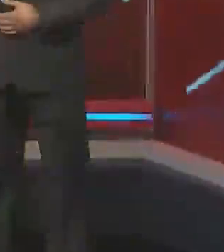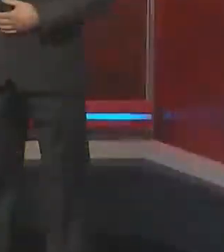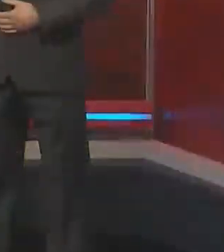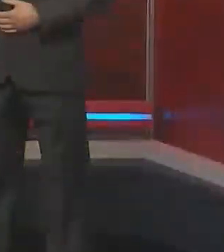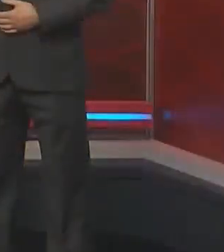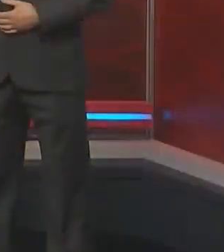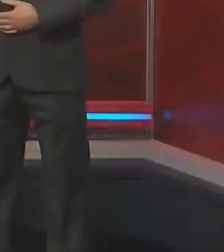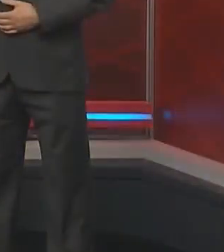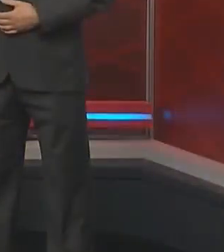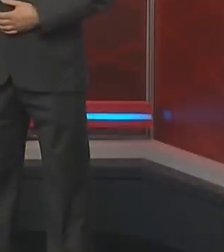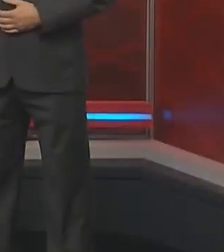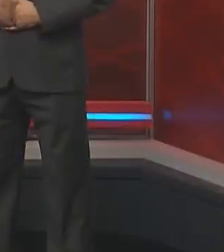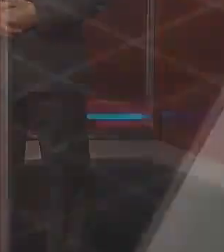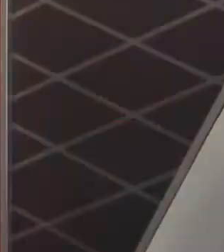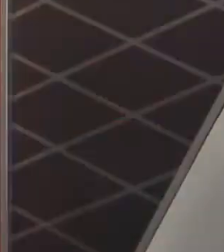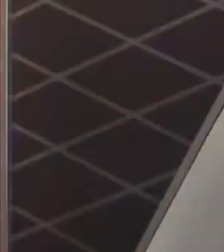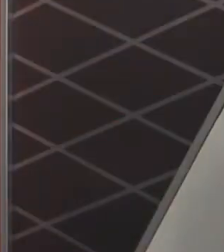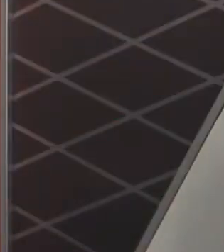Quechua.